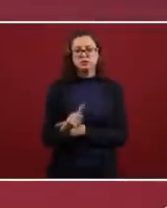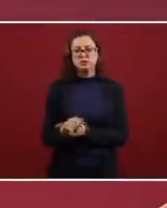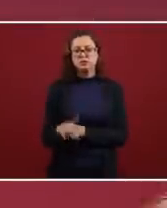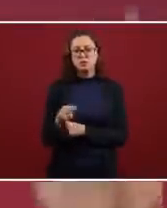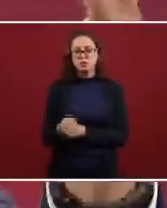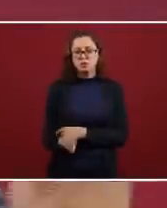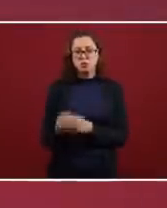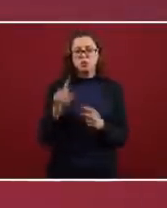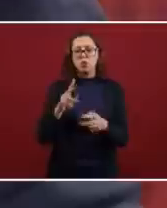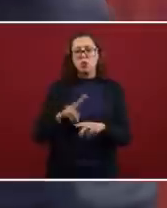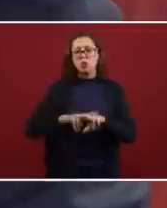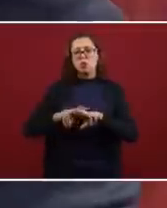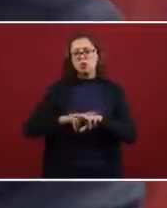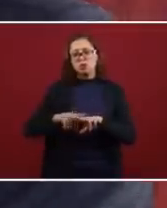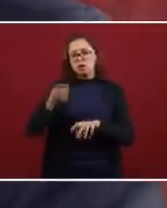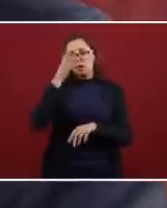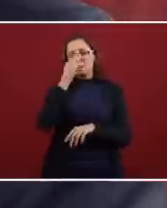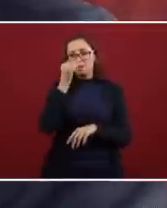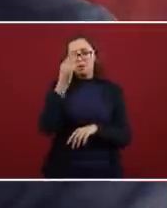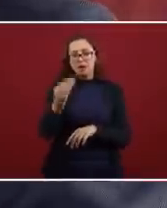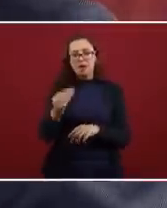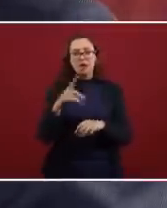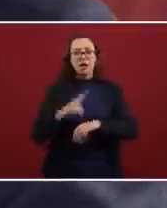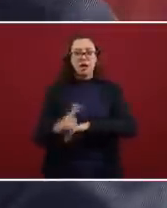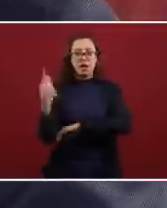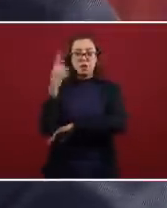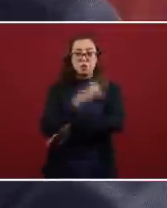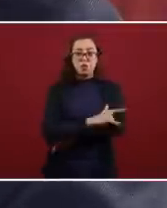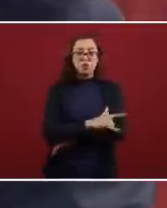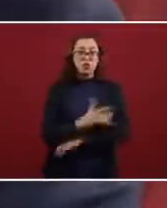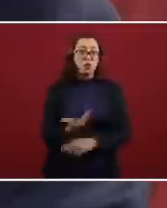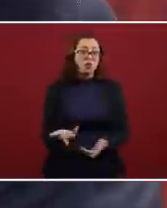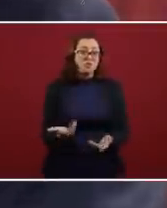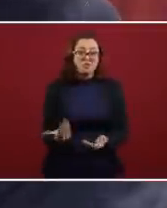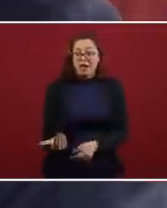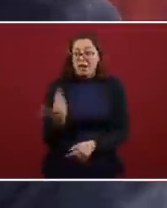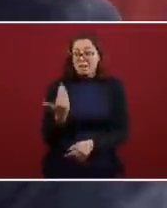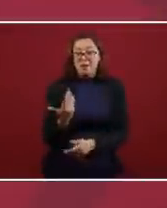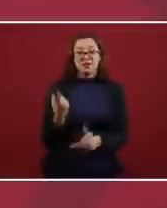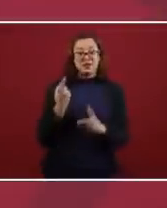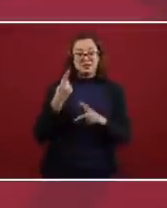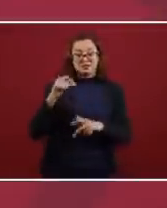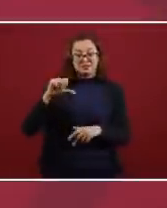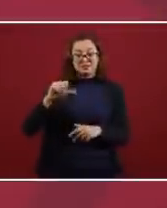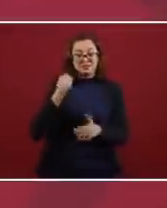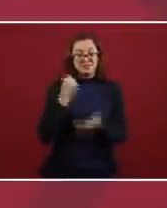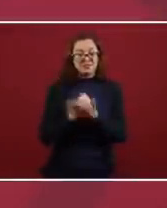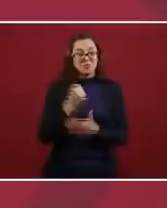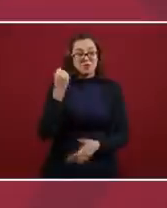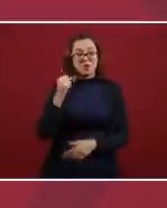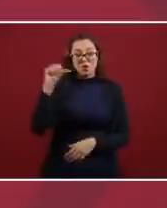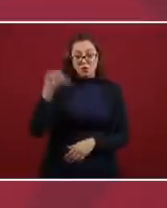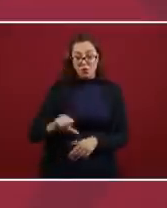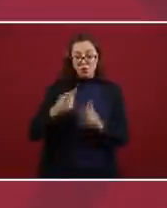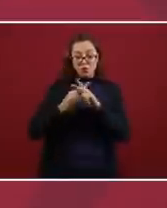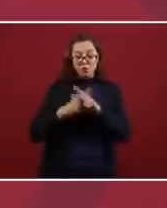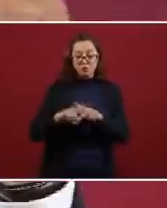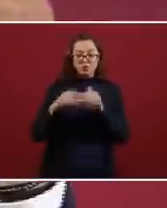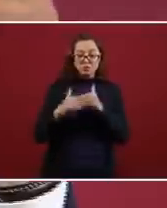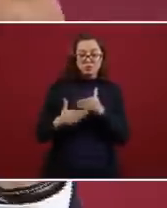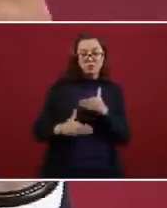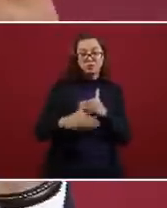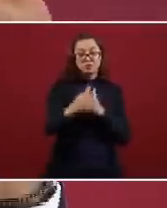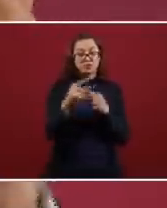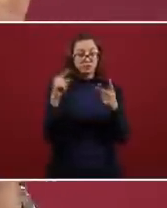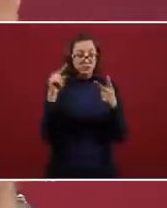lo del aeropuerto bueno pues hasta hoy quien comienza proyectos esto es lo segundo el